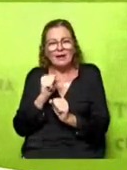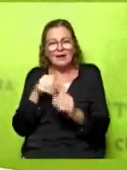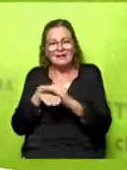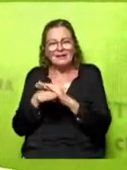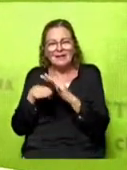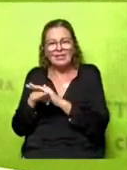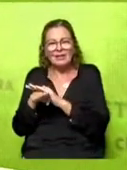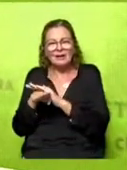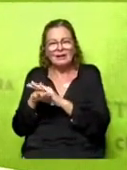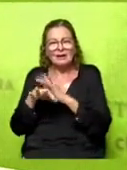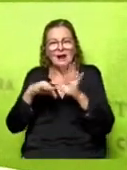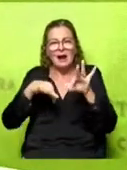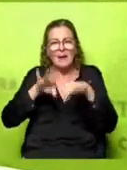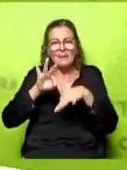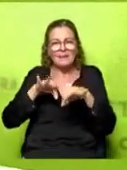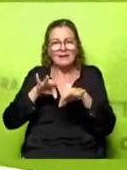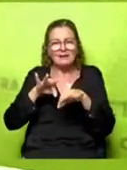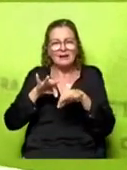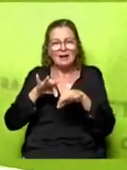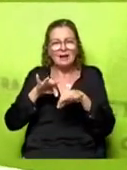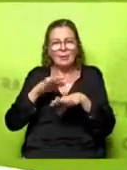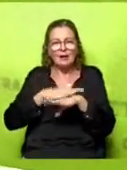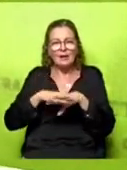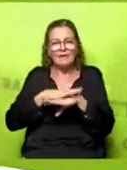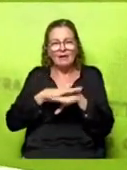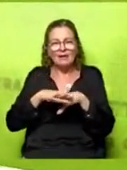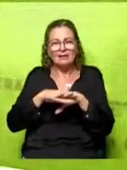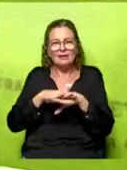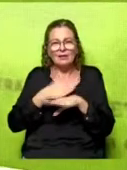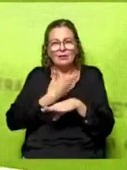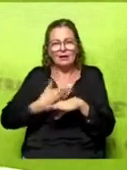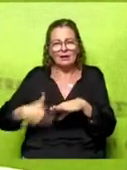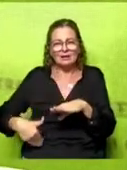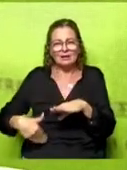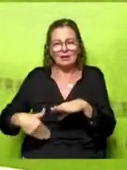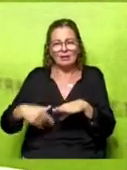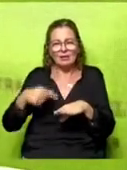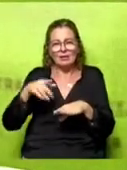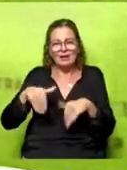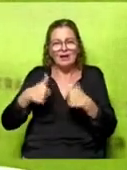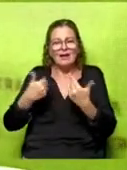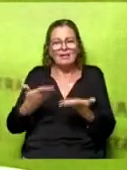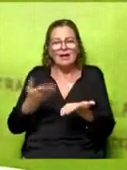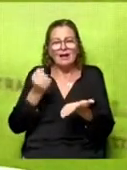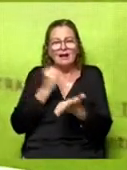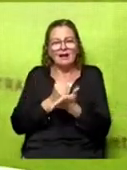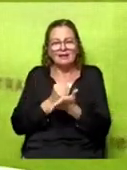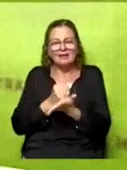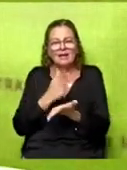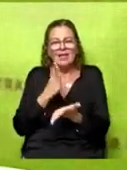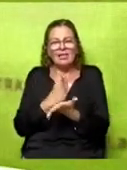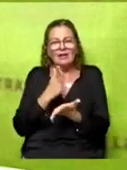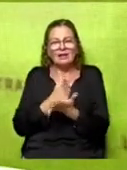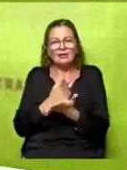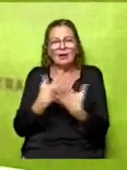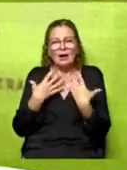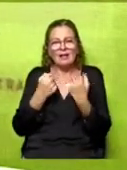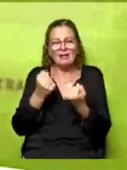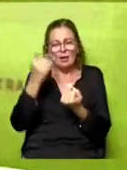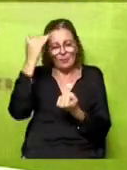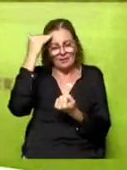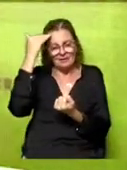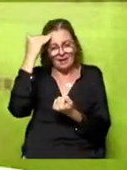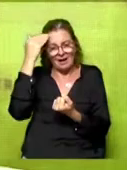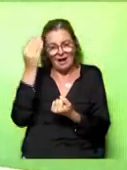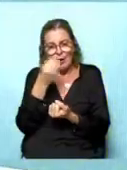al mercado para resolver algo tan básico que el Estado tendría que ser quien garantice ese derecho a la salud mental, a